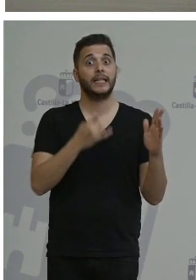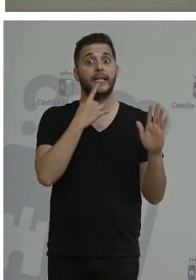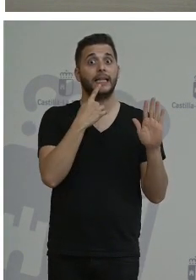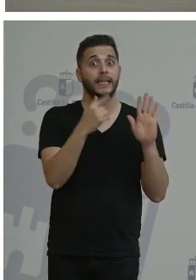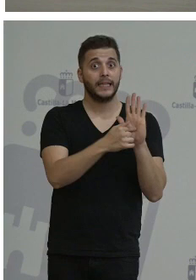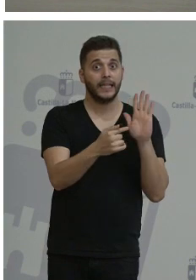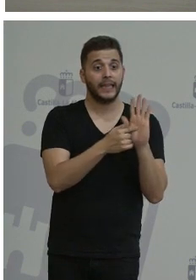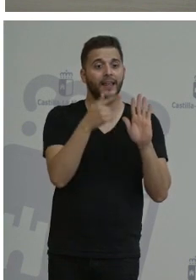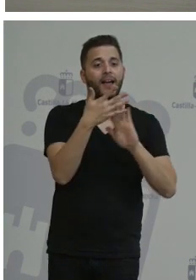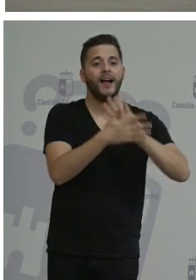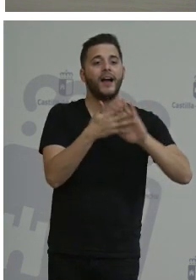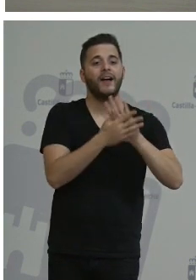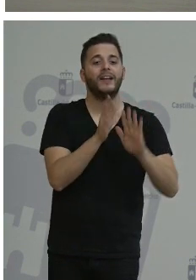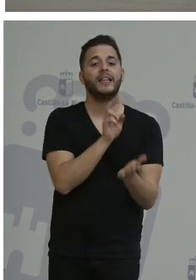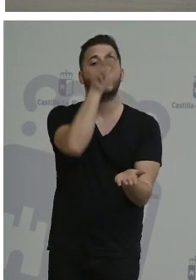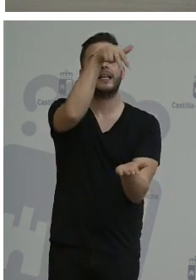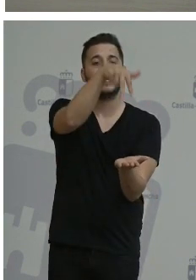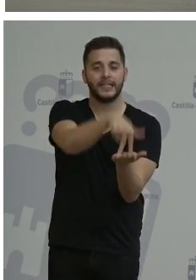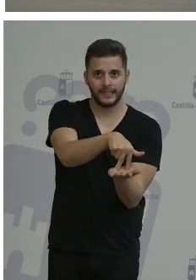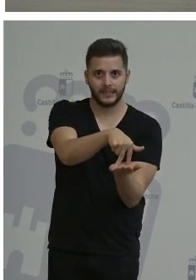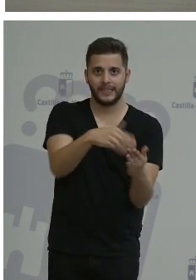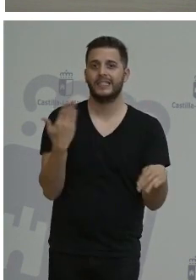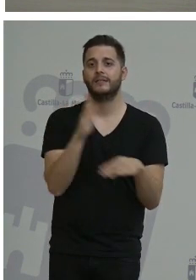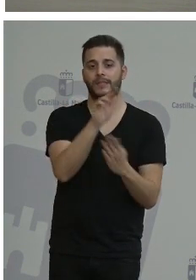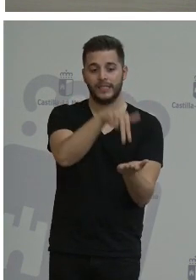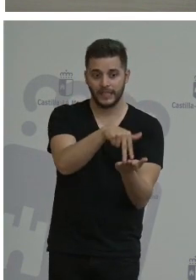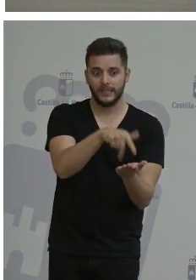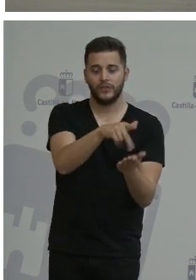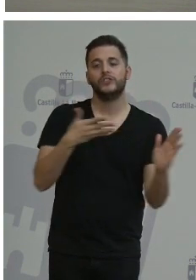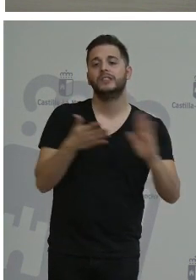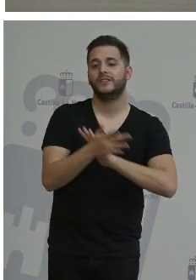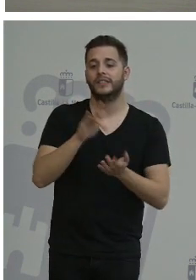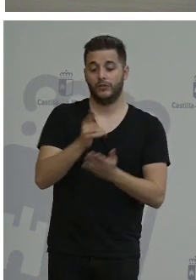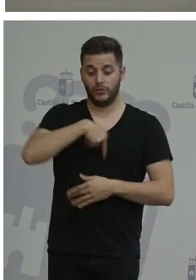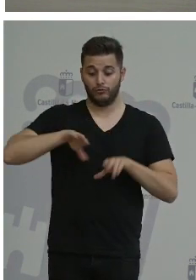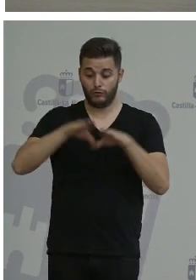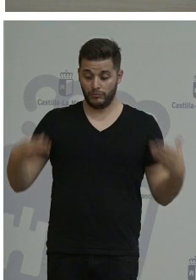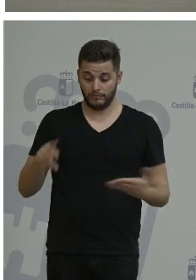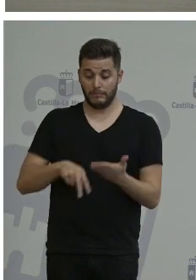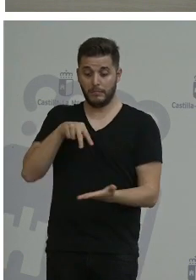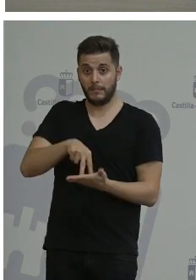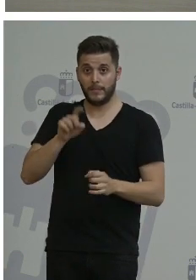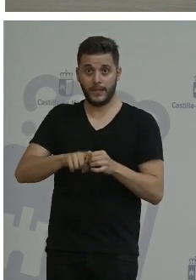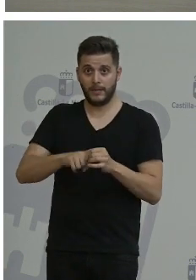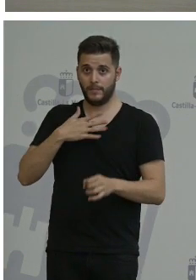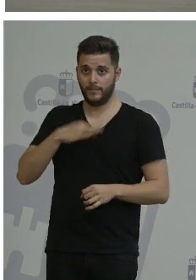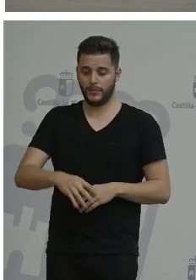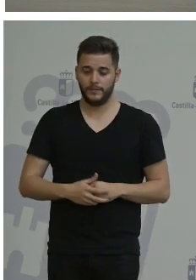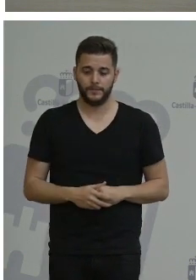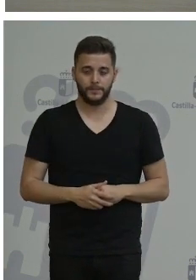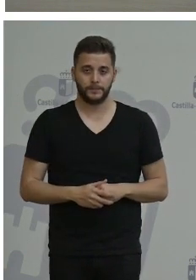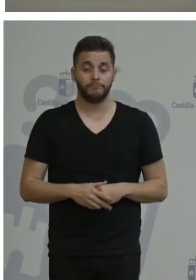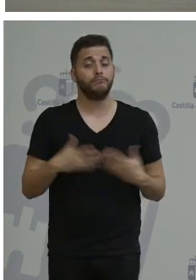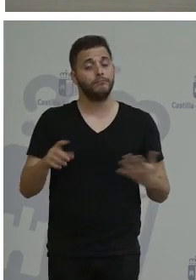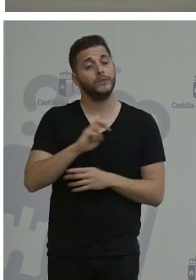representatividad y es lo que nos hace que estemos en estas mesas. Y, entre otras, pues, lógicamente es